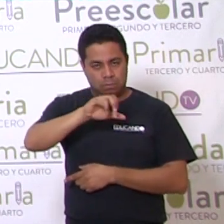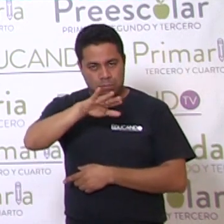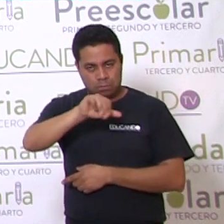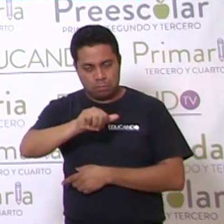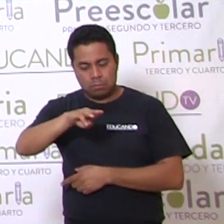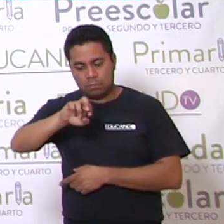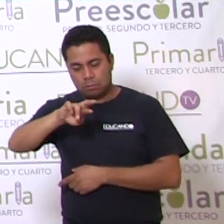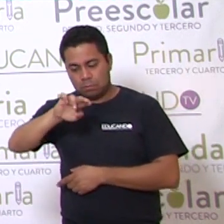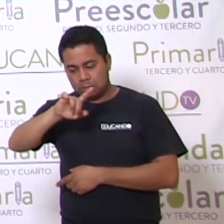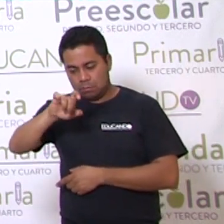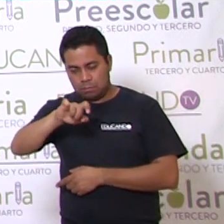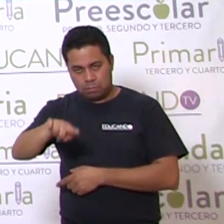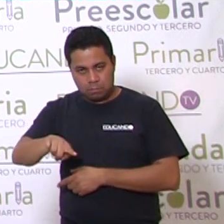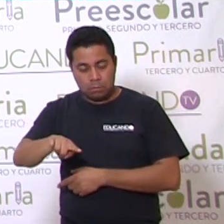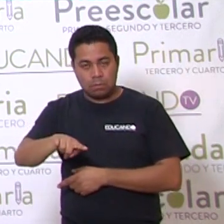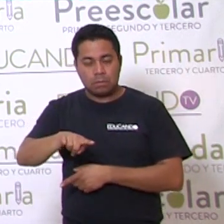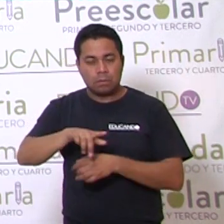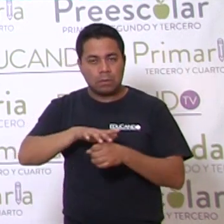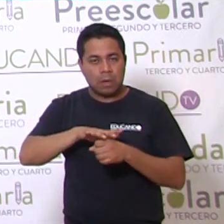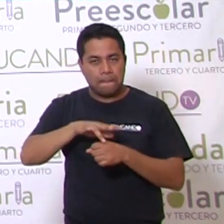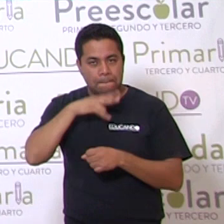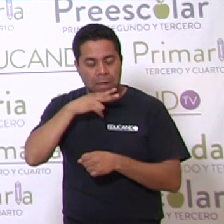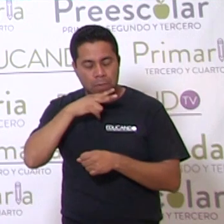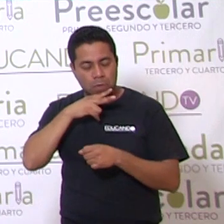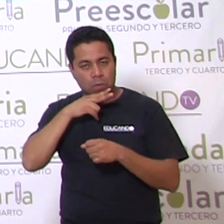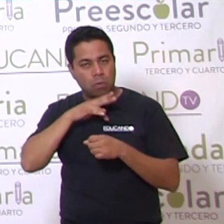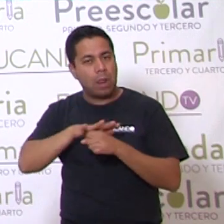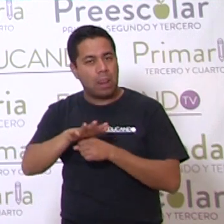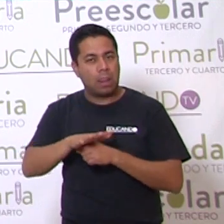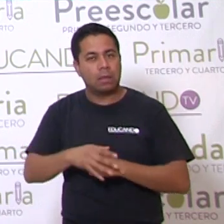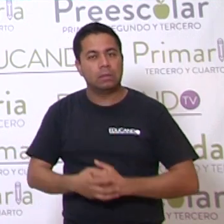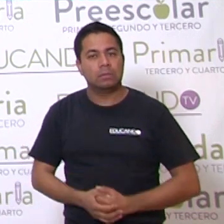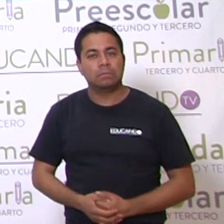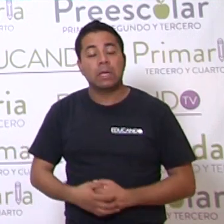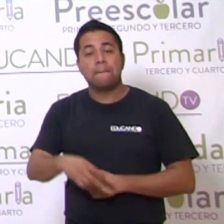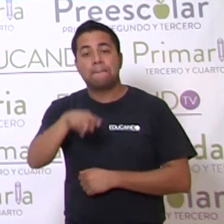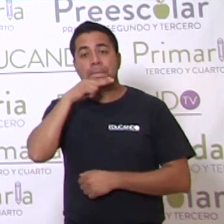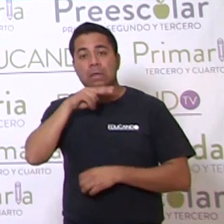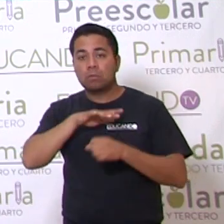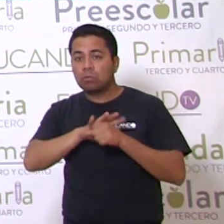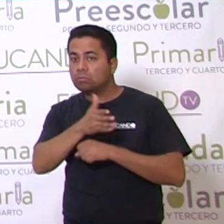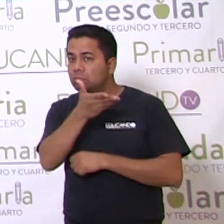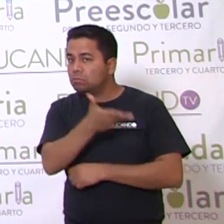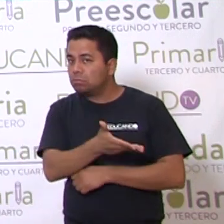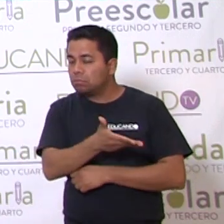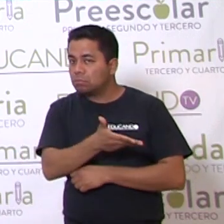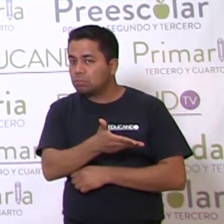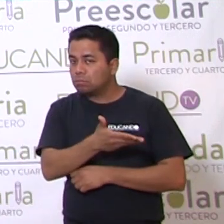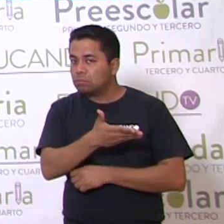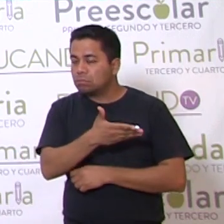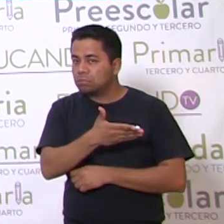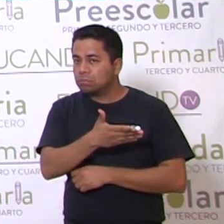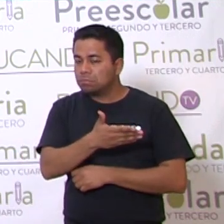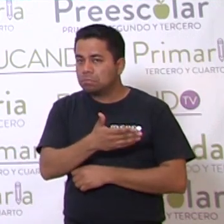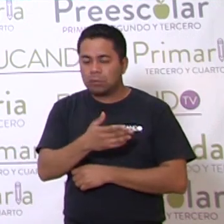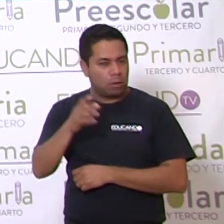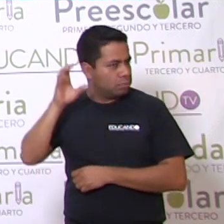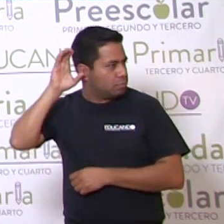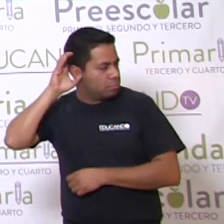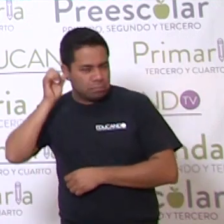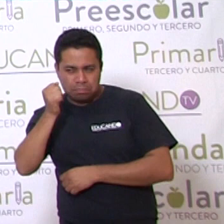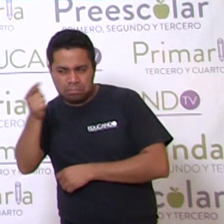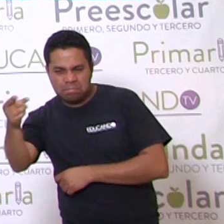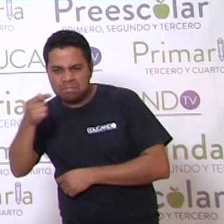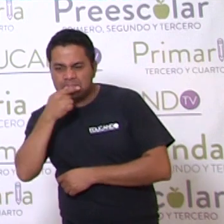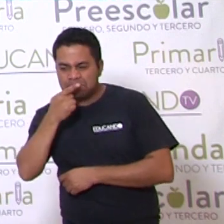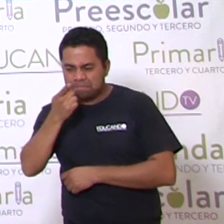verbo, ¿cuál sería? El verbo, excelente. Por ahí escuché a alguien,